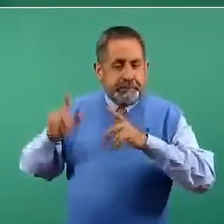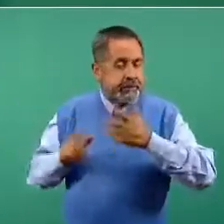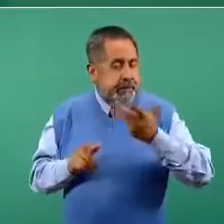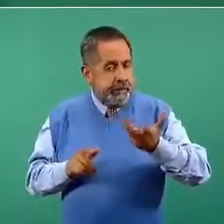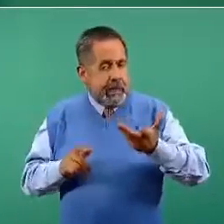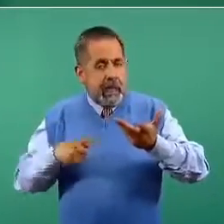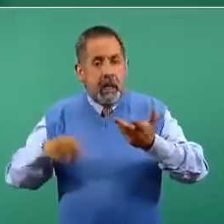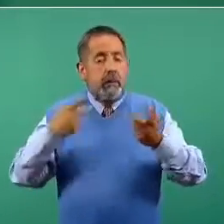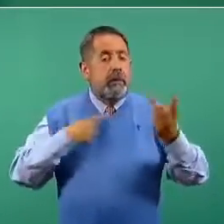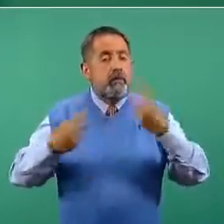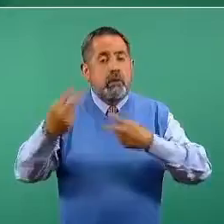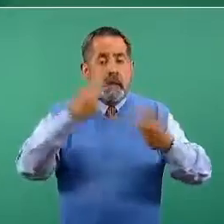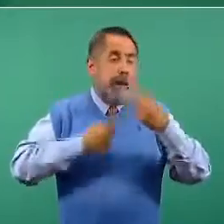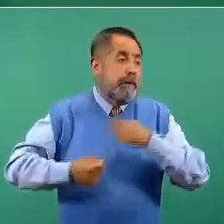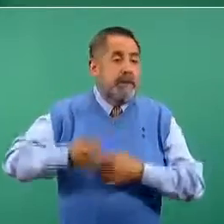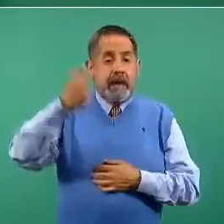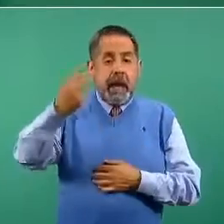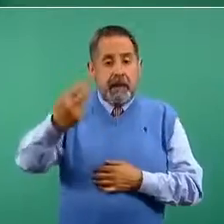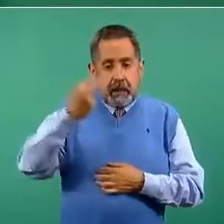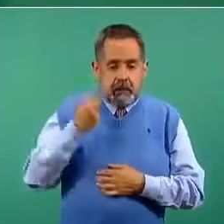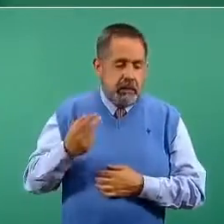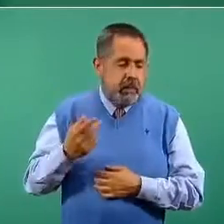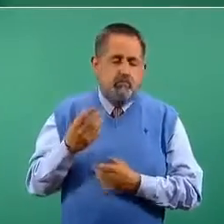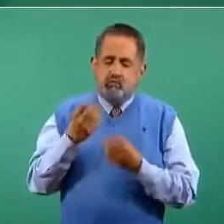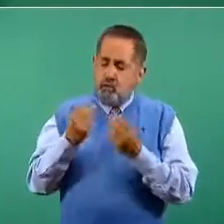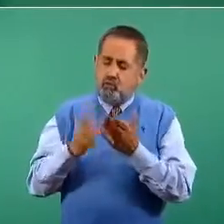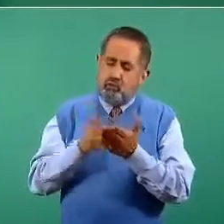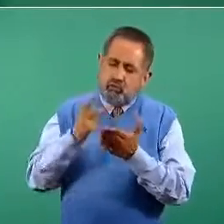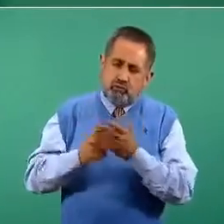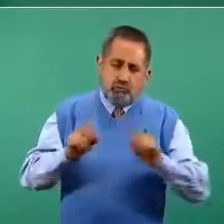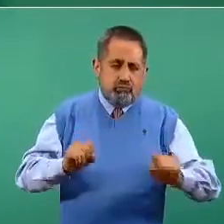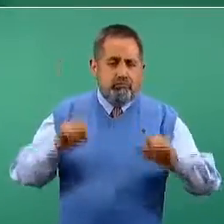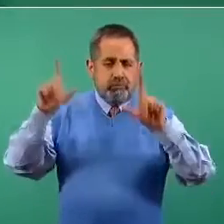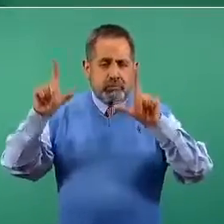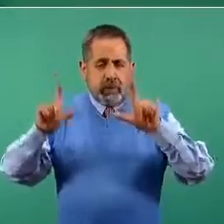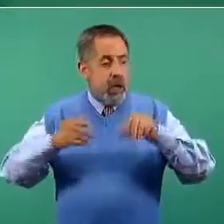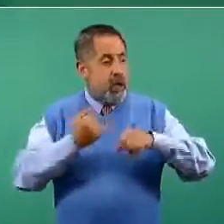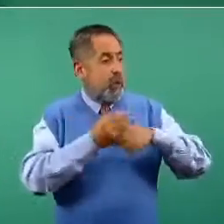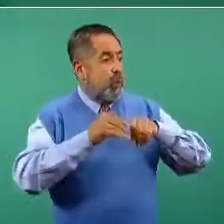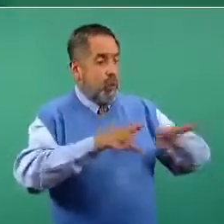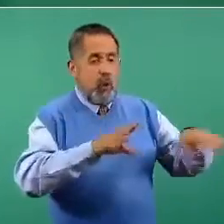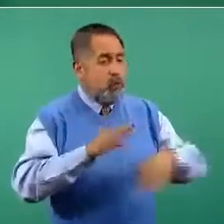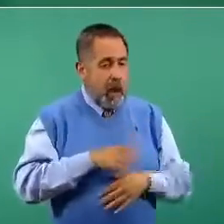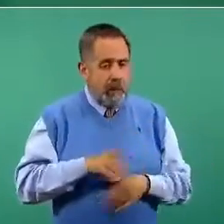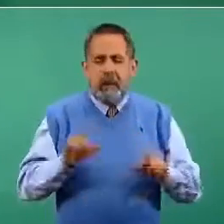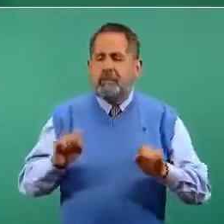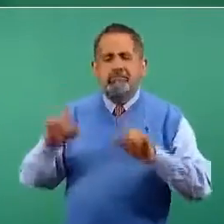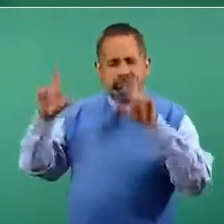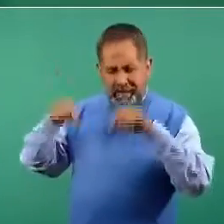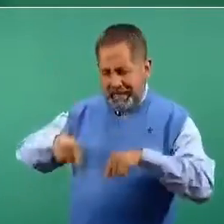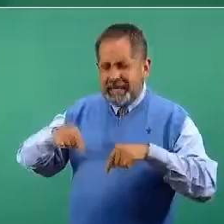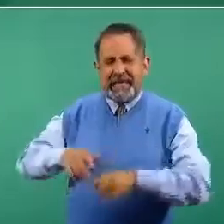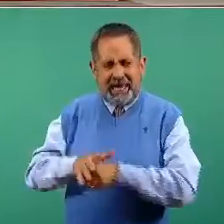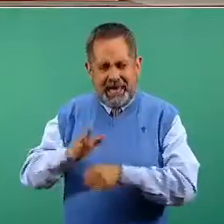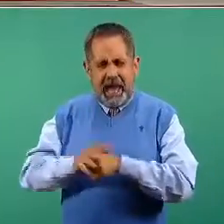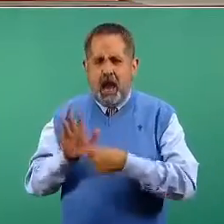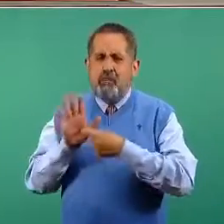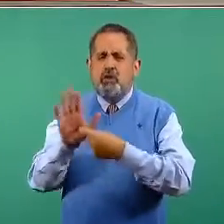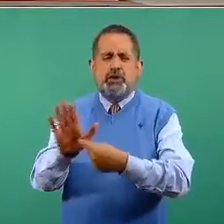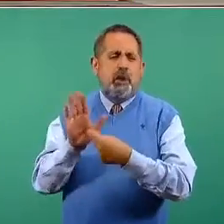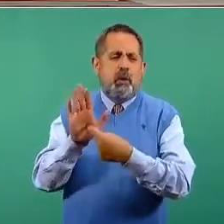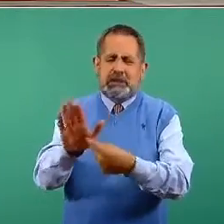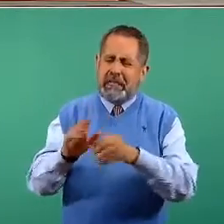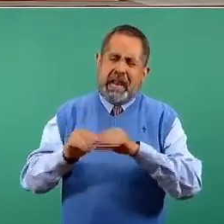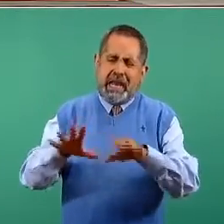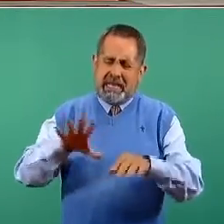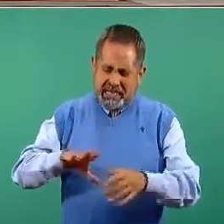Para quienes nos ve por primera vez, mucho de lo que se presenta aquí no sale en los medios, pero lo pueden ver aquí en la conferencia, y hablamos